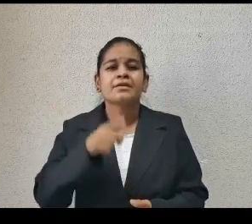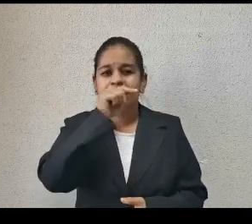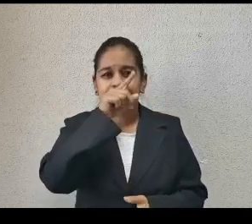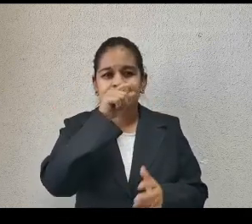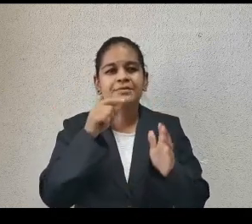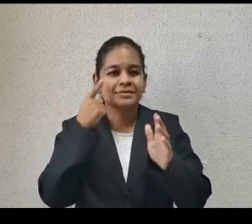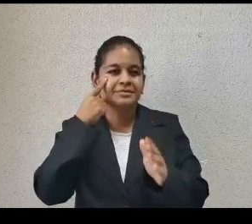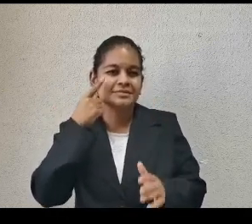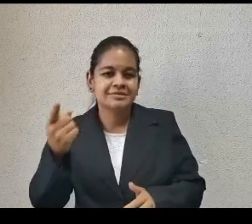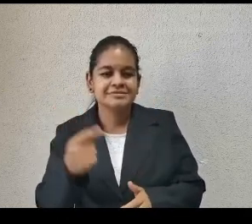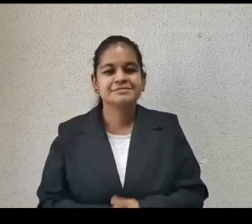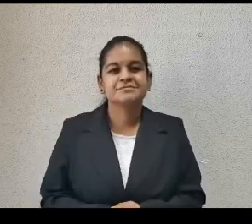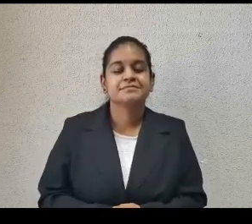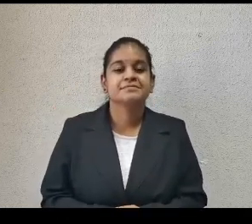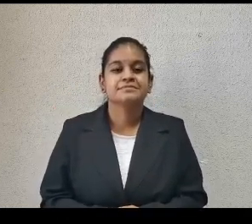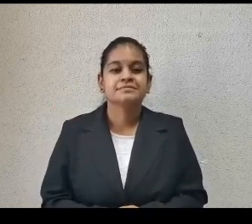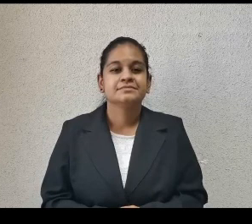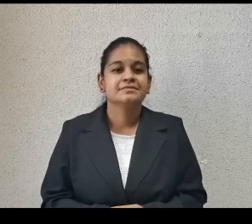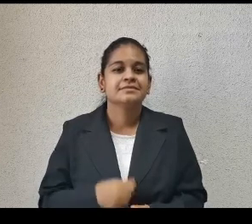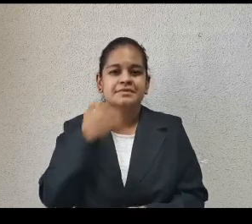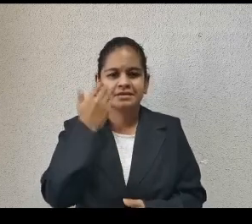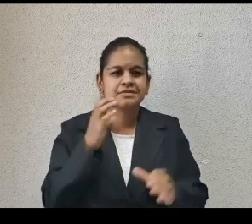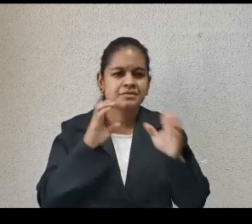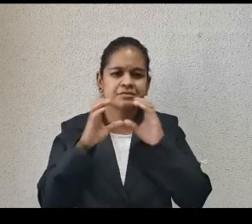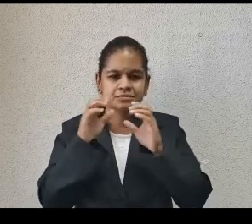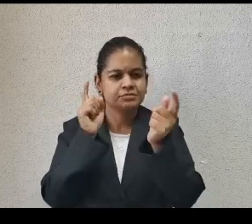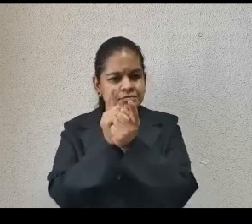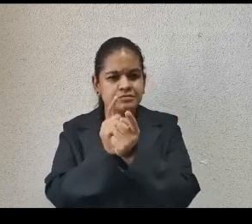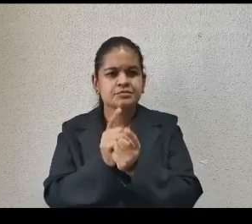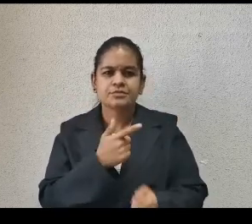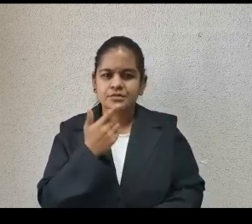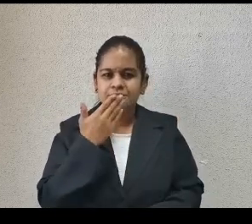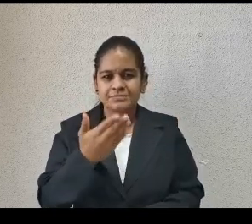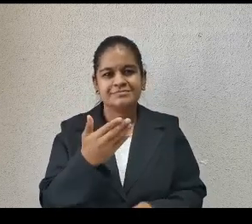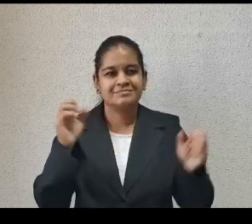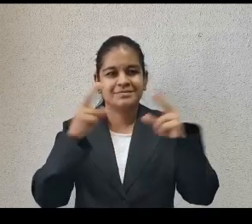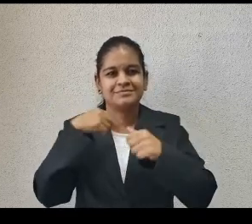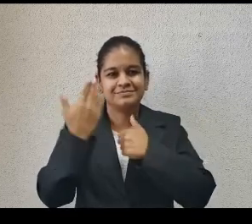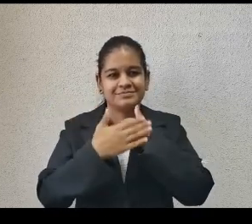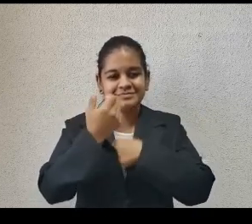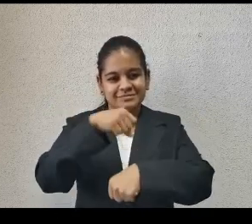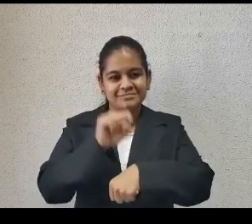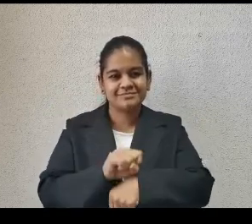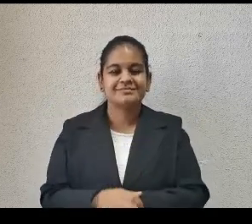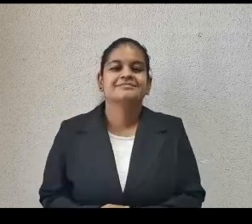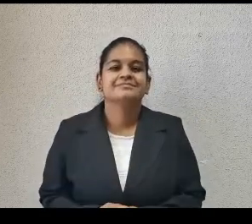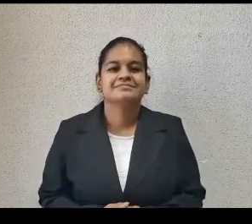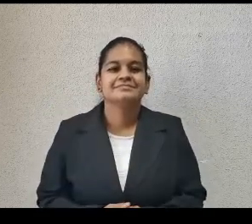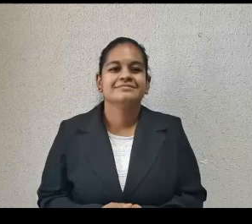programa-radiofónico y en Twitter, laurna-IEC. Queremos tener comunicación con usted Pásenla muy bien. Hasta la próxima